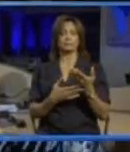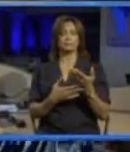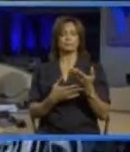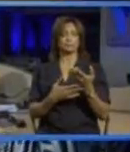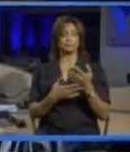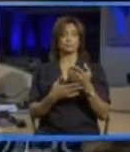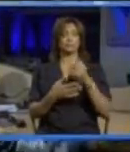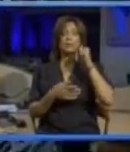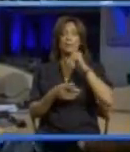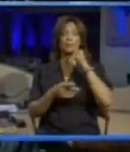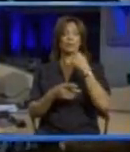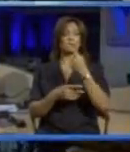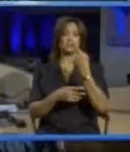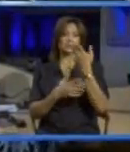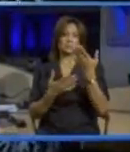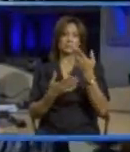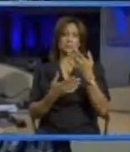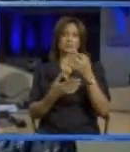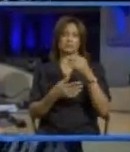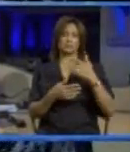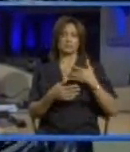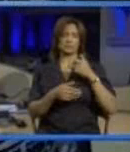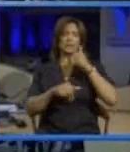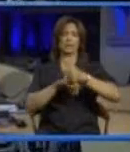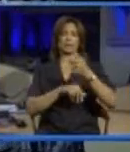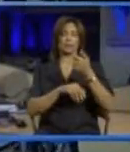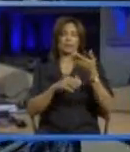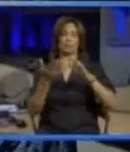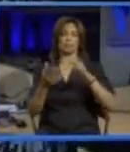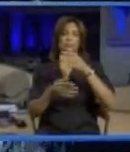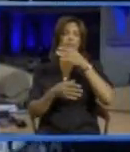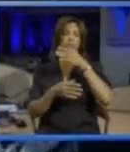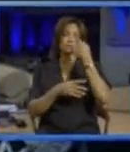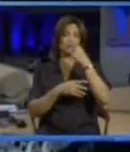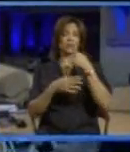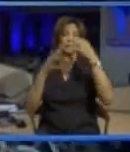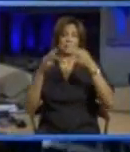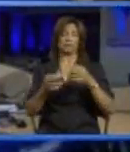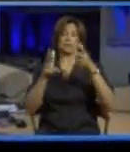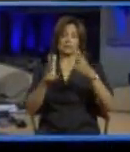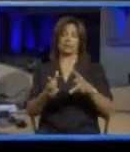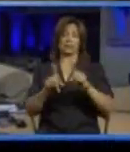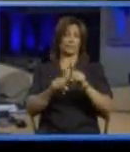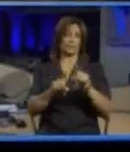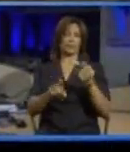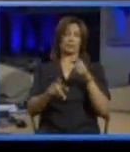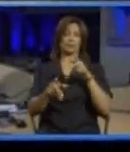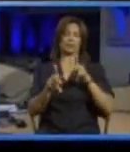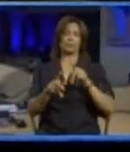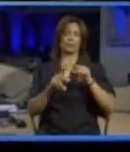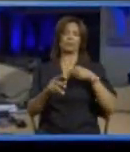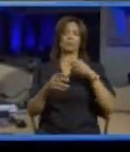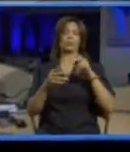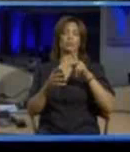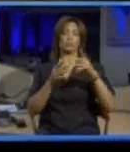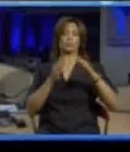de la fallecida, dicen que esta se sentía culpable por la muerte de su madre, quien decidió quitarse la vida porque los vecinos le